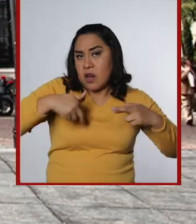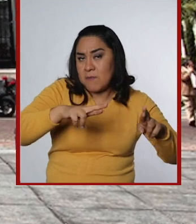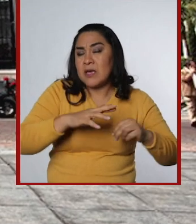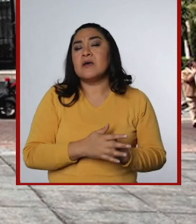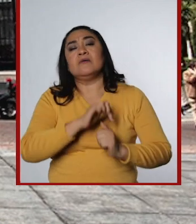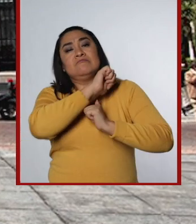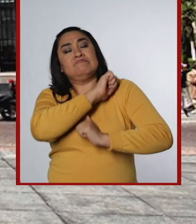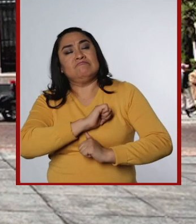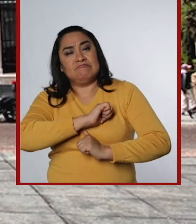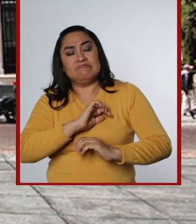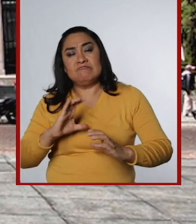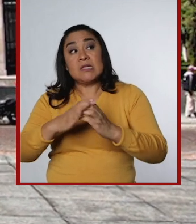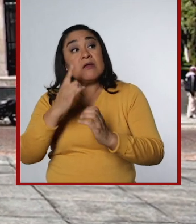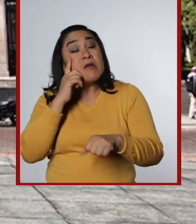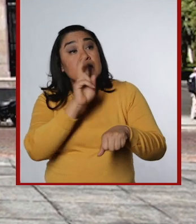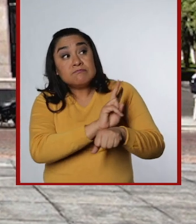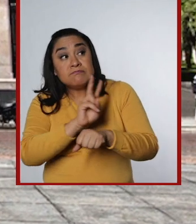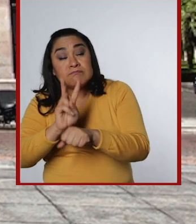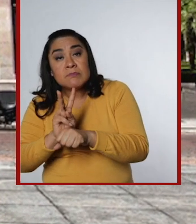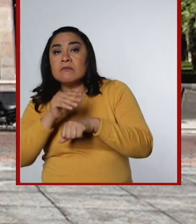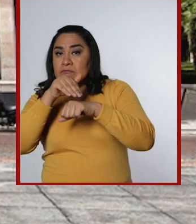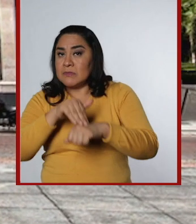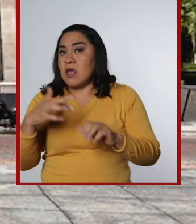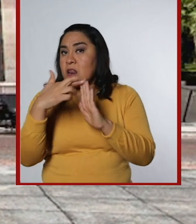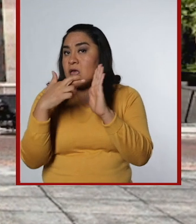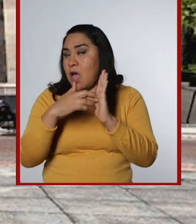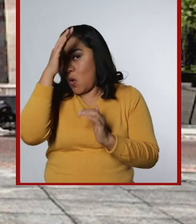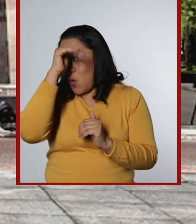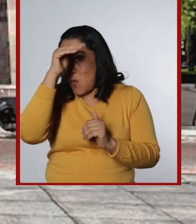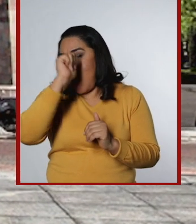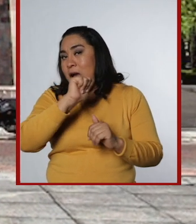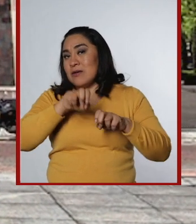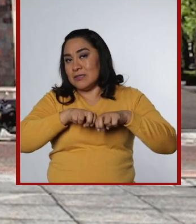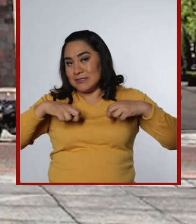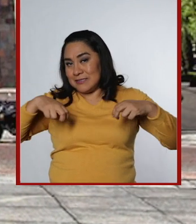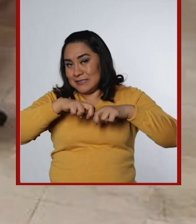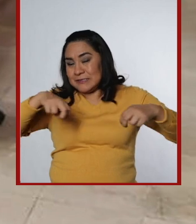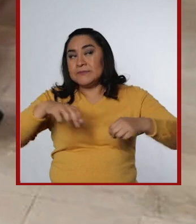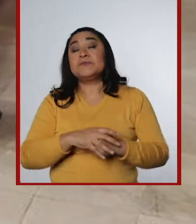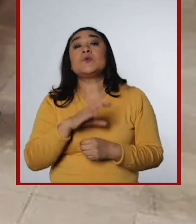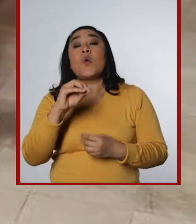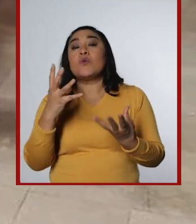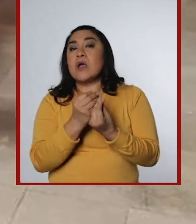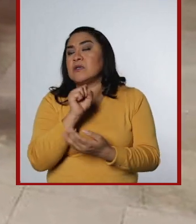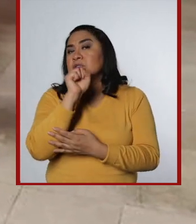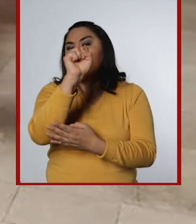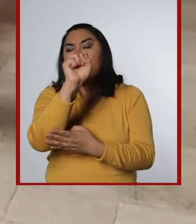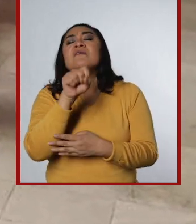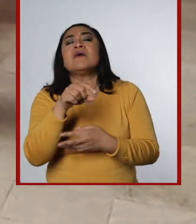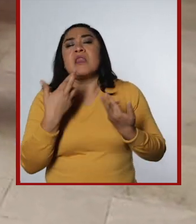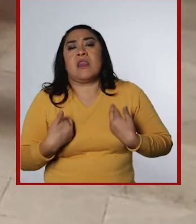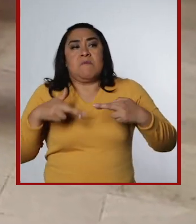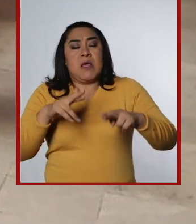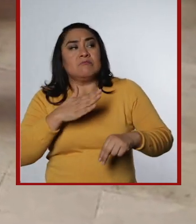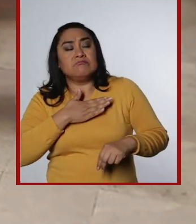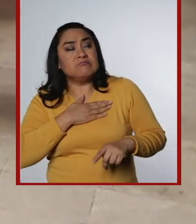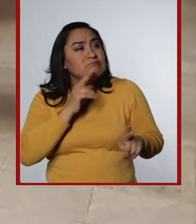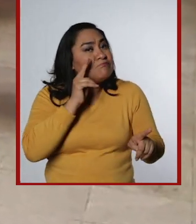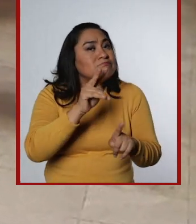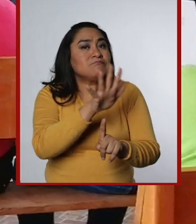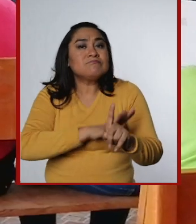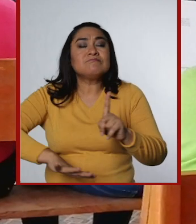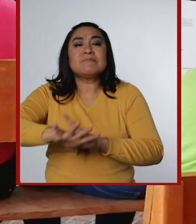agrupaciones. Están los regidores, que vigilan que se cumplan los acuerdos y disposiciones del Cabildo. o los síndicos, que fungen como representantes